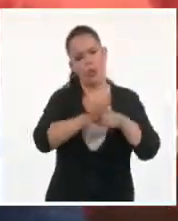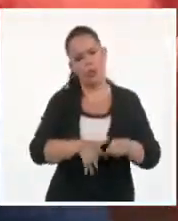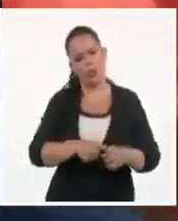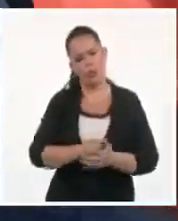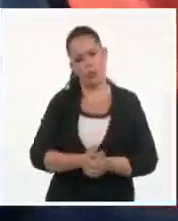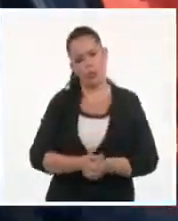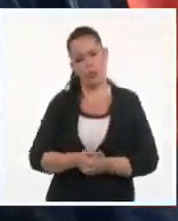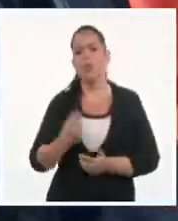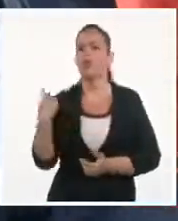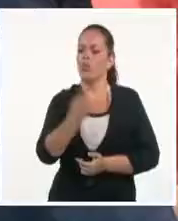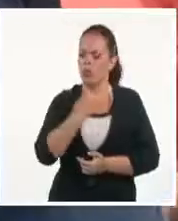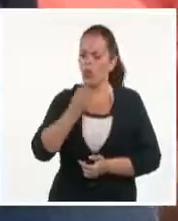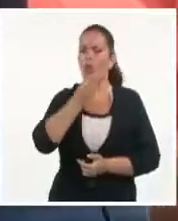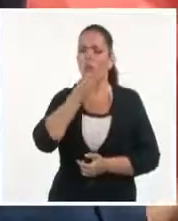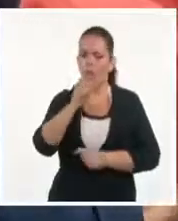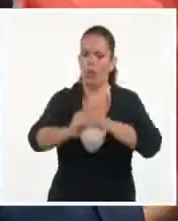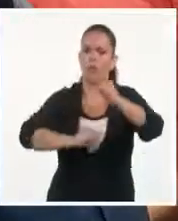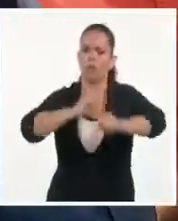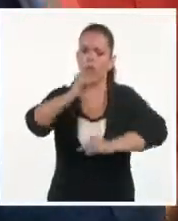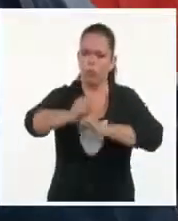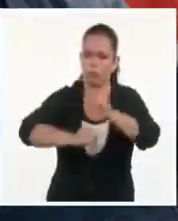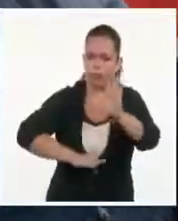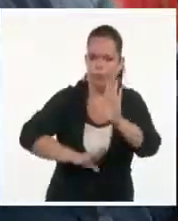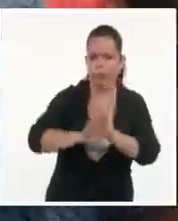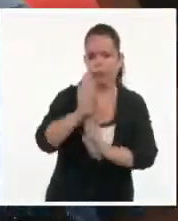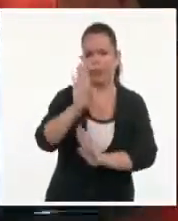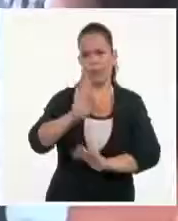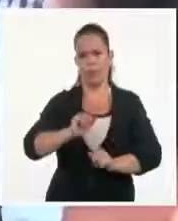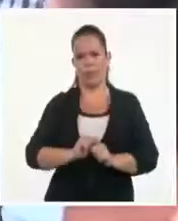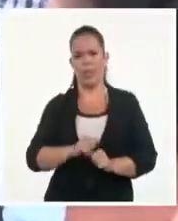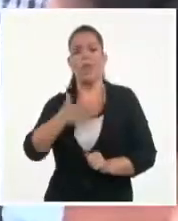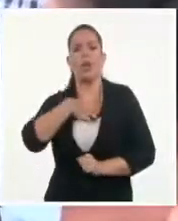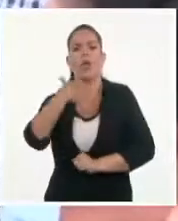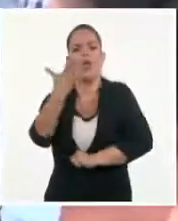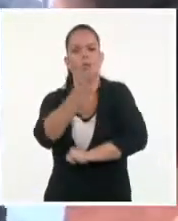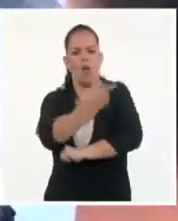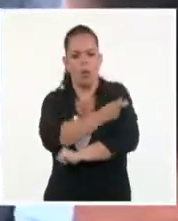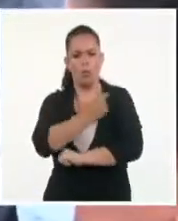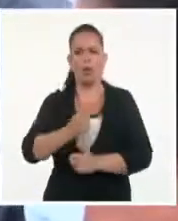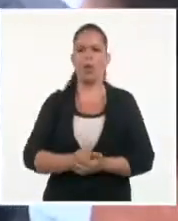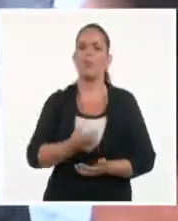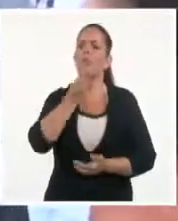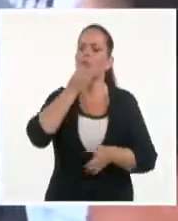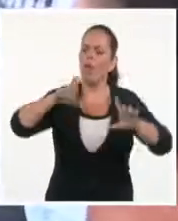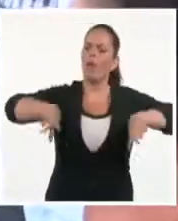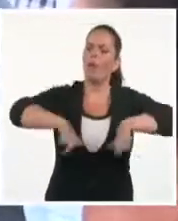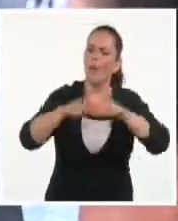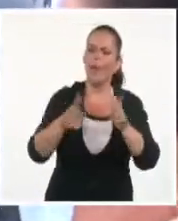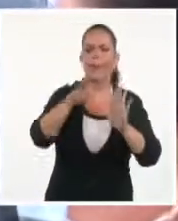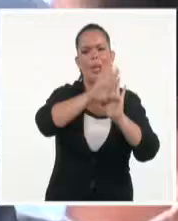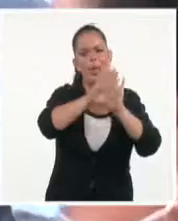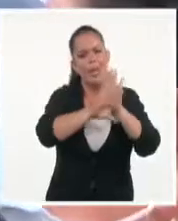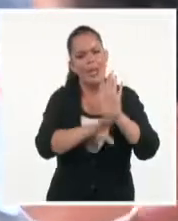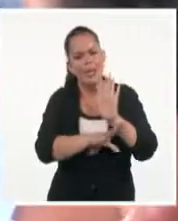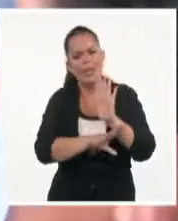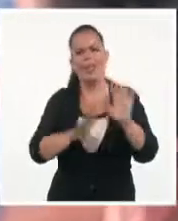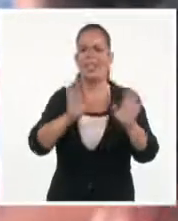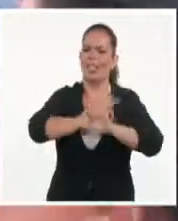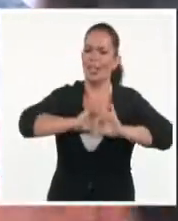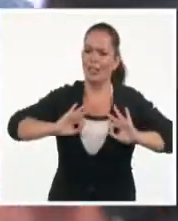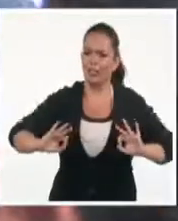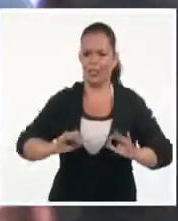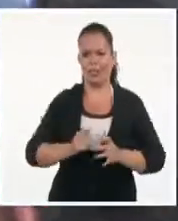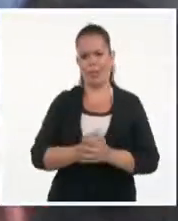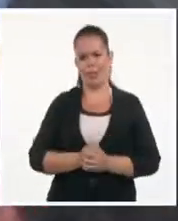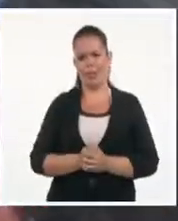luces, y a esas vacunas las tenemos que apoyar con todas las medidas de restricción sanitaria, con el aislamiento social. Ahora, en medio de